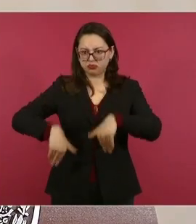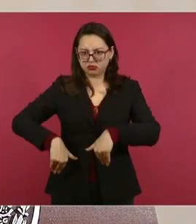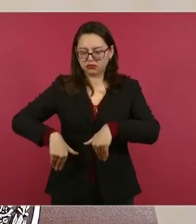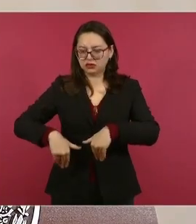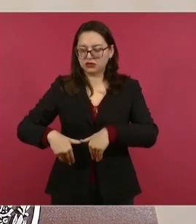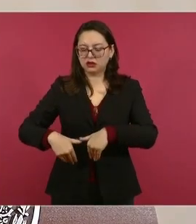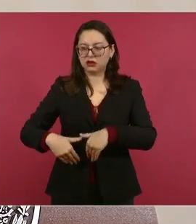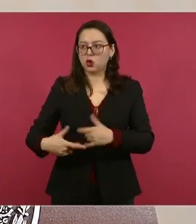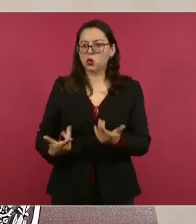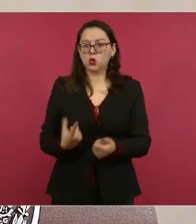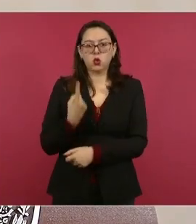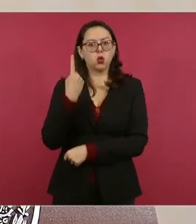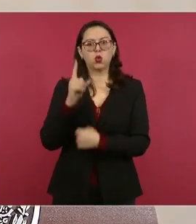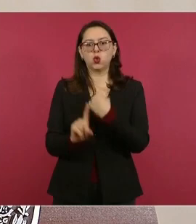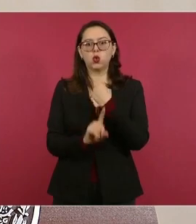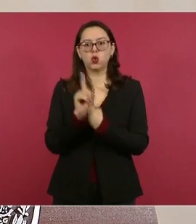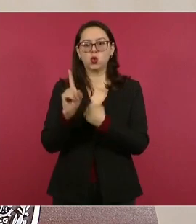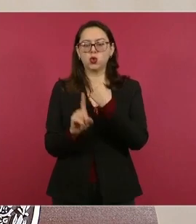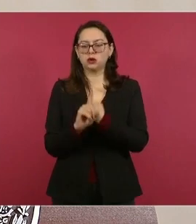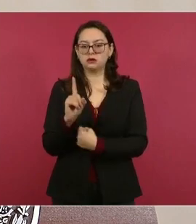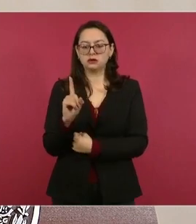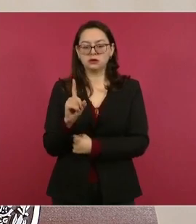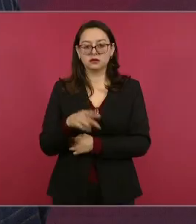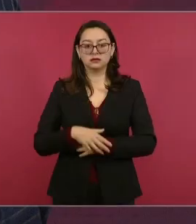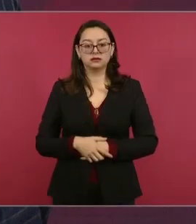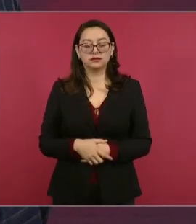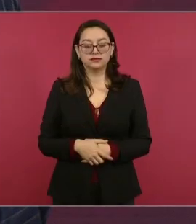lo único.